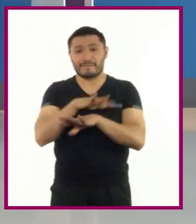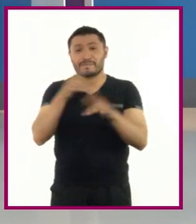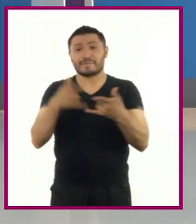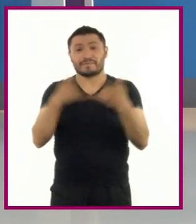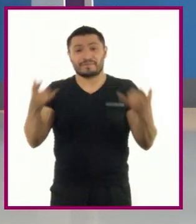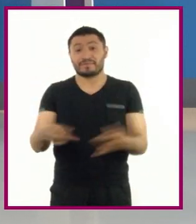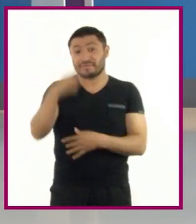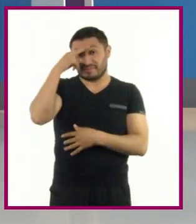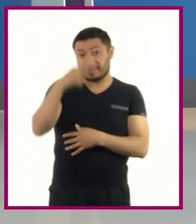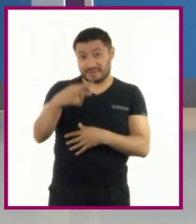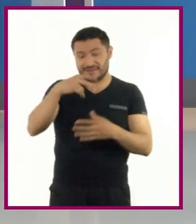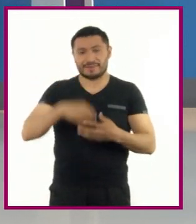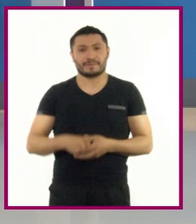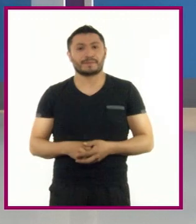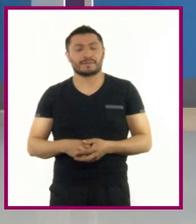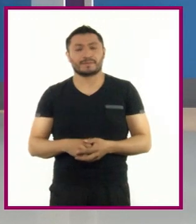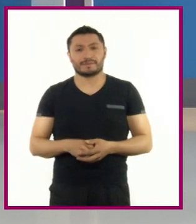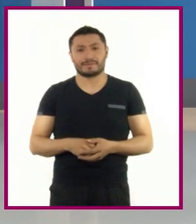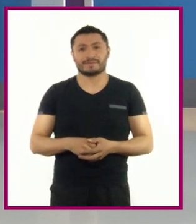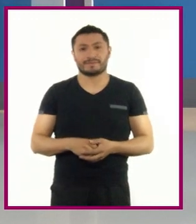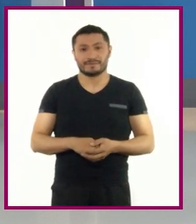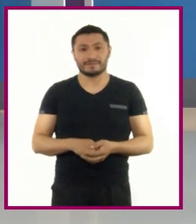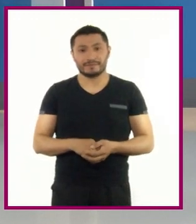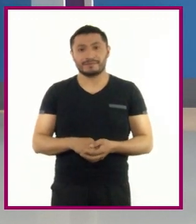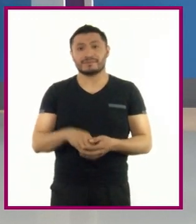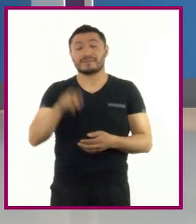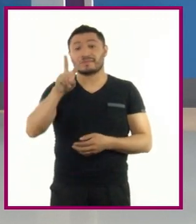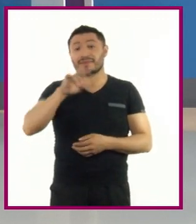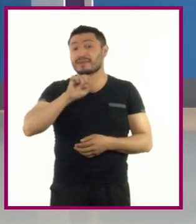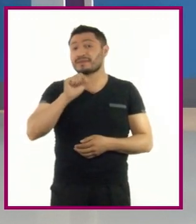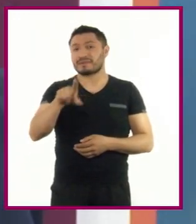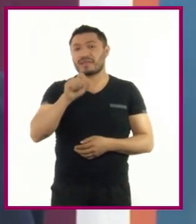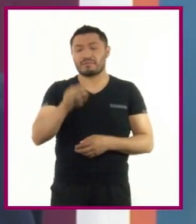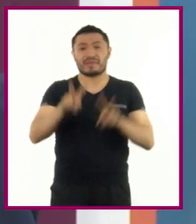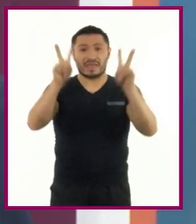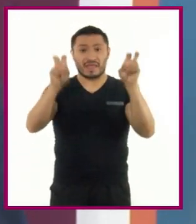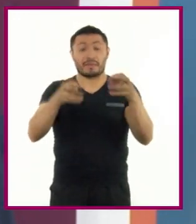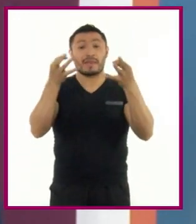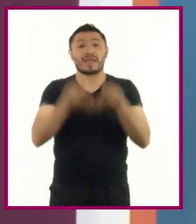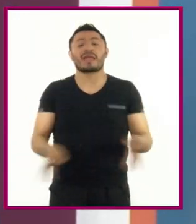nuestro país, por lo que además de vigentes, son temas necesarios de comprender.